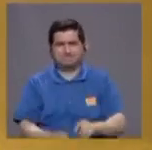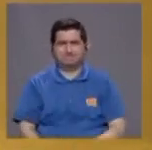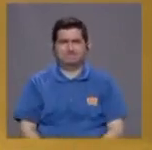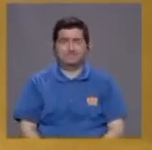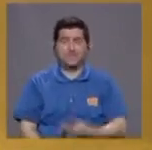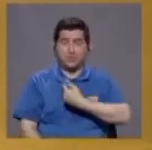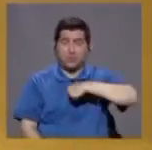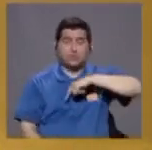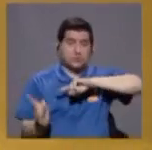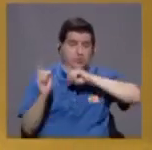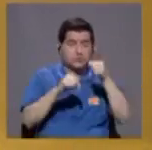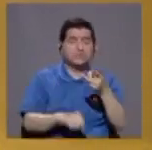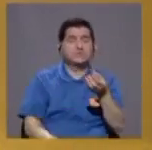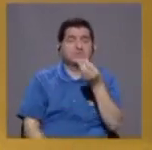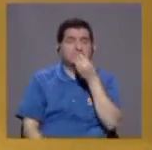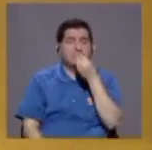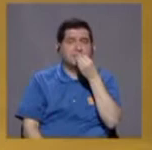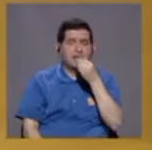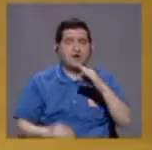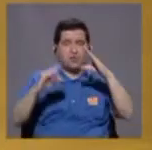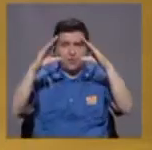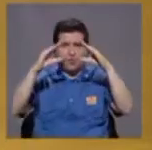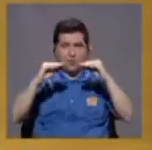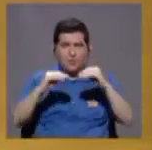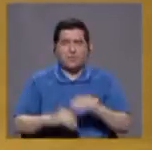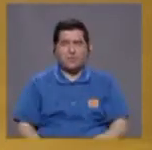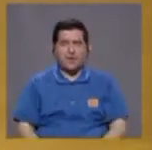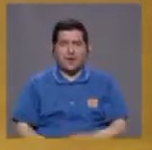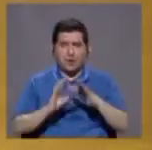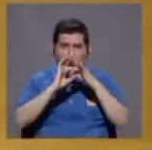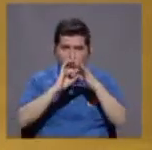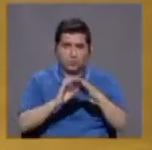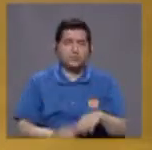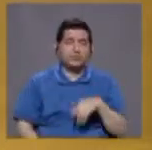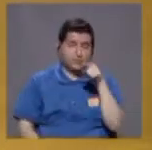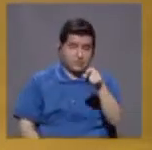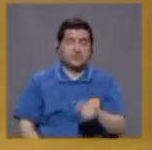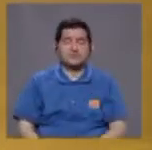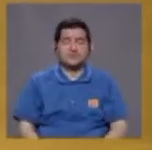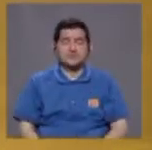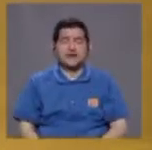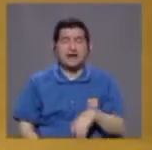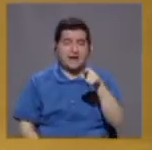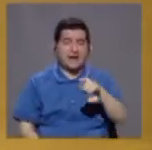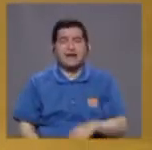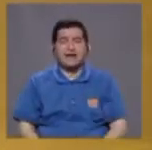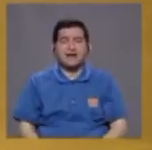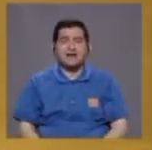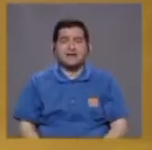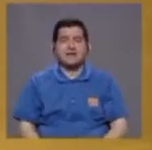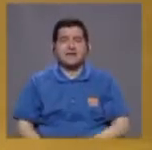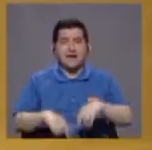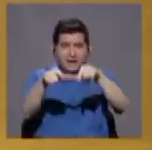a cenar juntos a la cafetería del hospital.